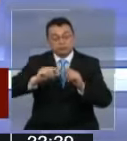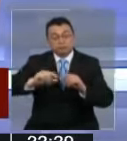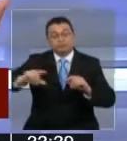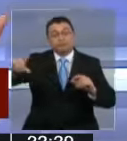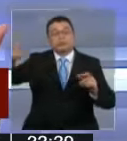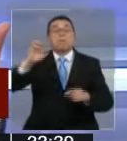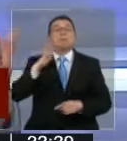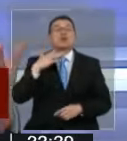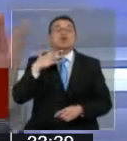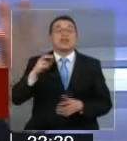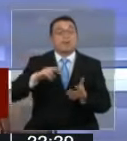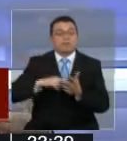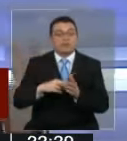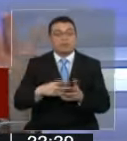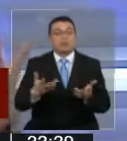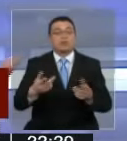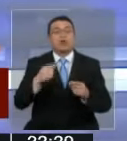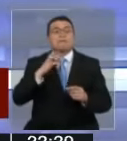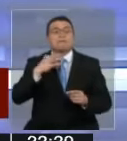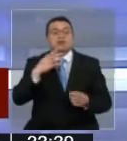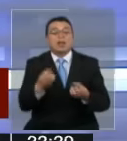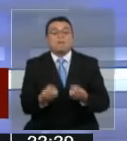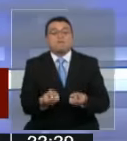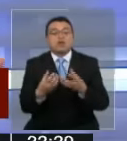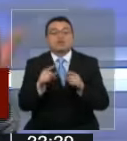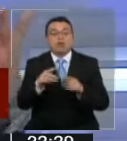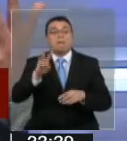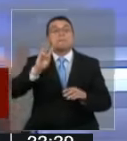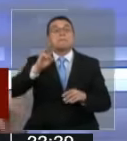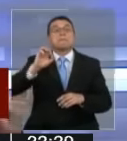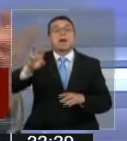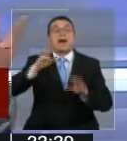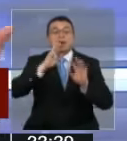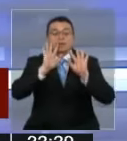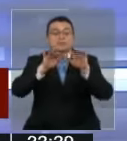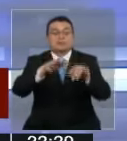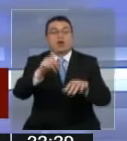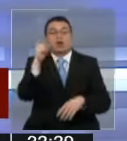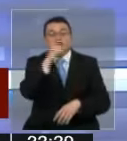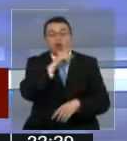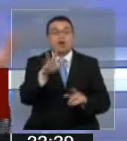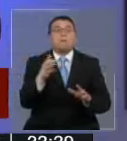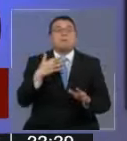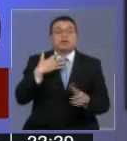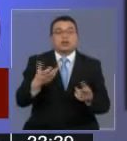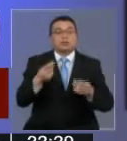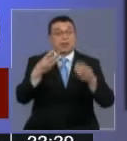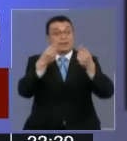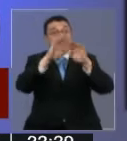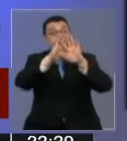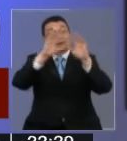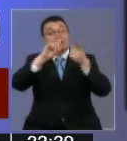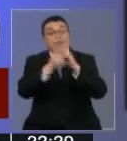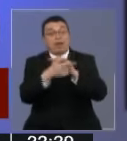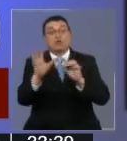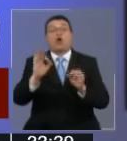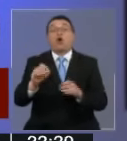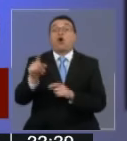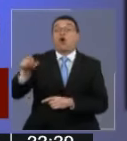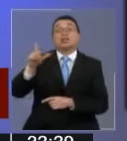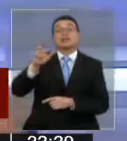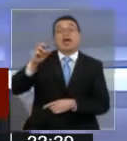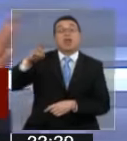que tienen que ver con cuáles son las causas que efectivamente están detrás de la marea roja, qué rol ha tenido eventualmente el cambio climático y la industria salmonera